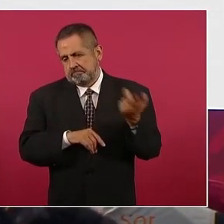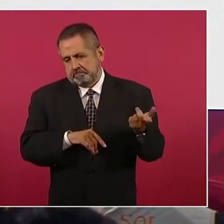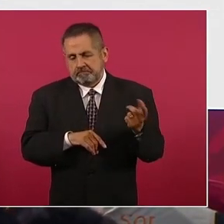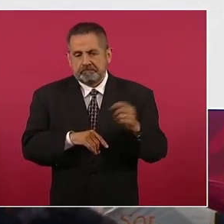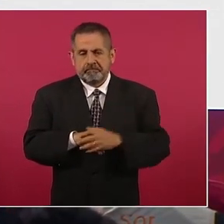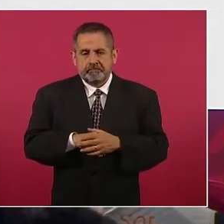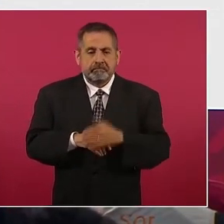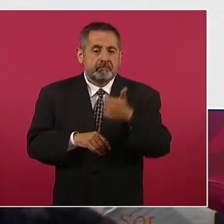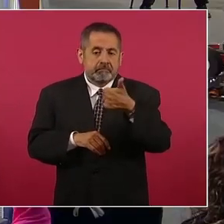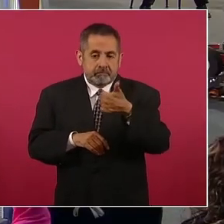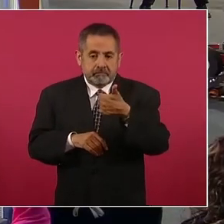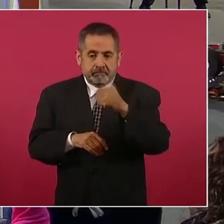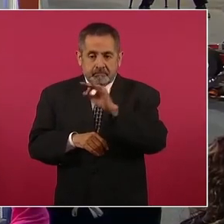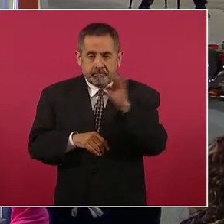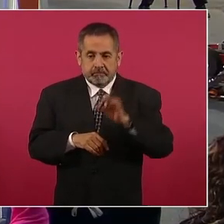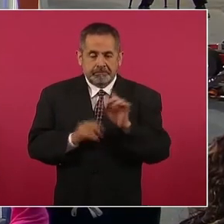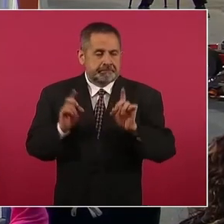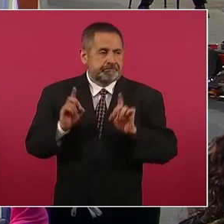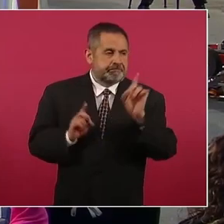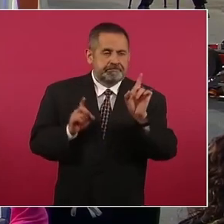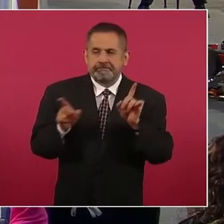y 6 indecisos.